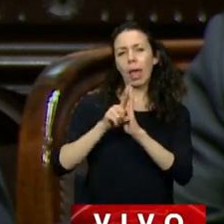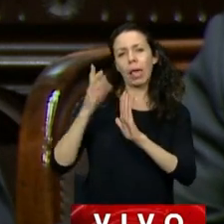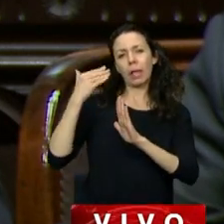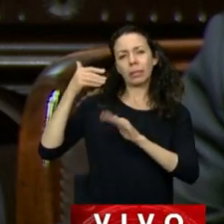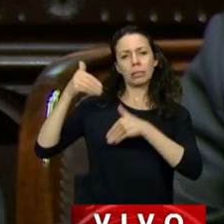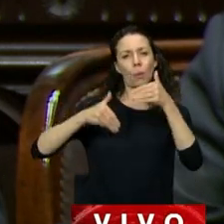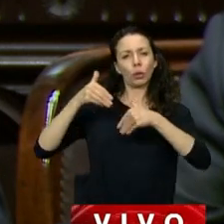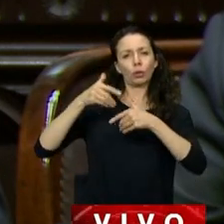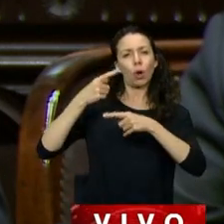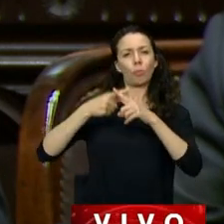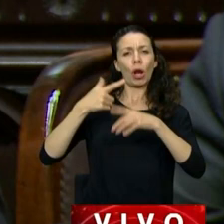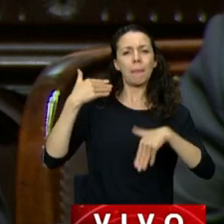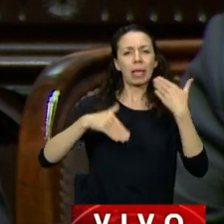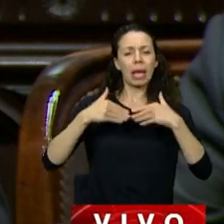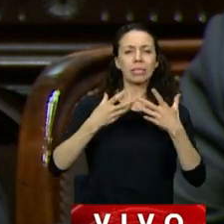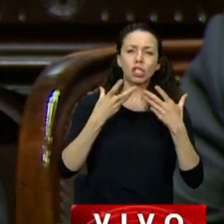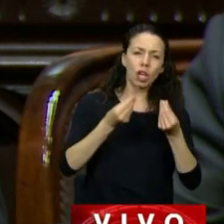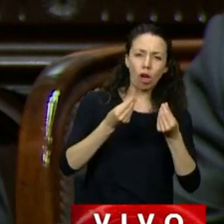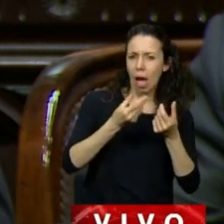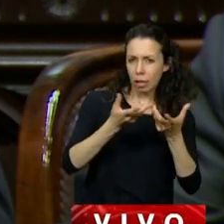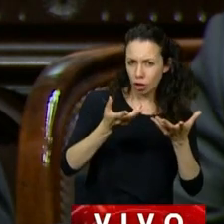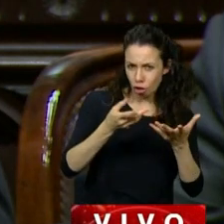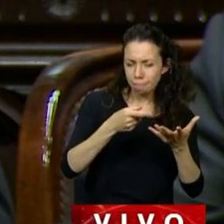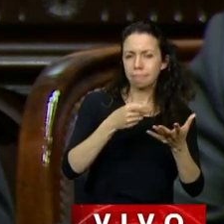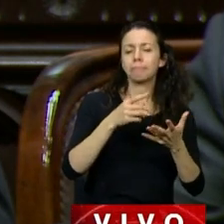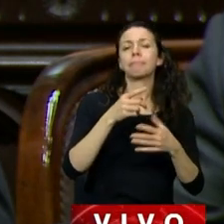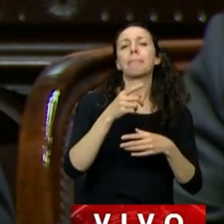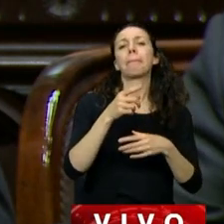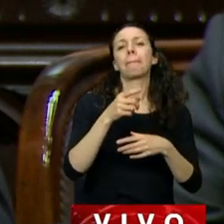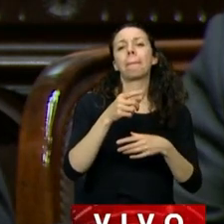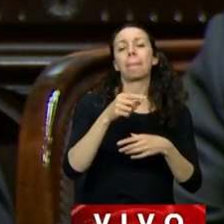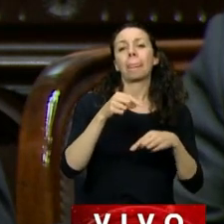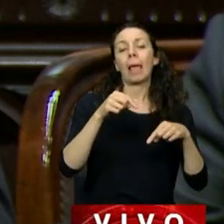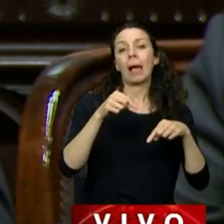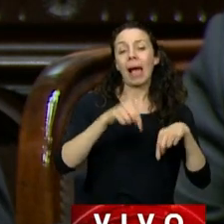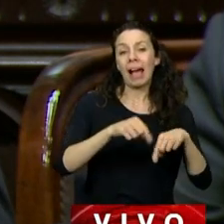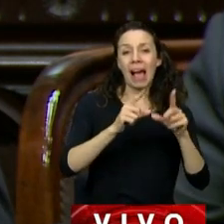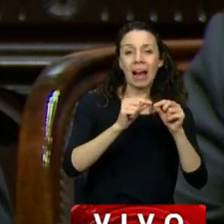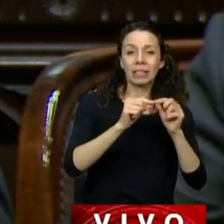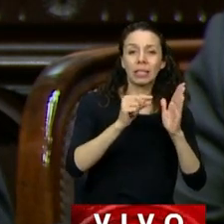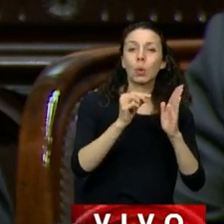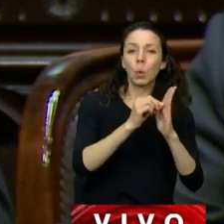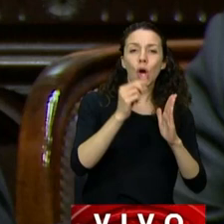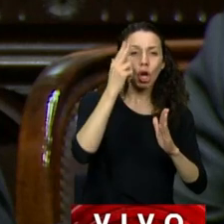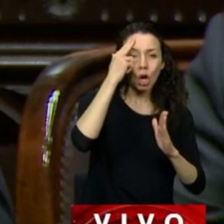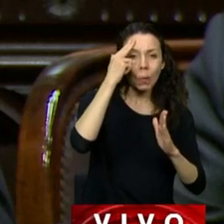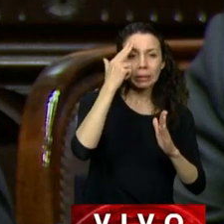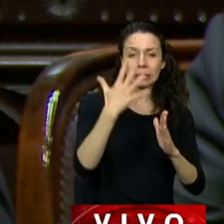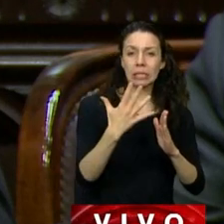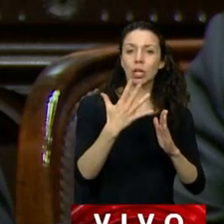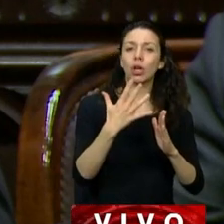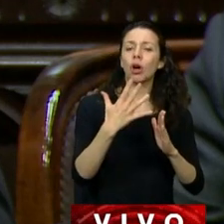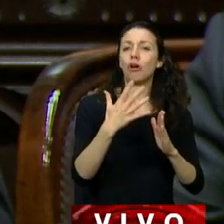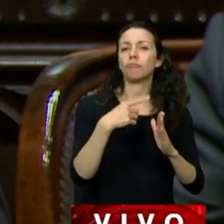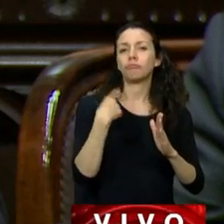de emergencia y solidaria, etcétera, etcétera, que acá es el artículo 95, obviamente no vamos a